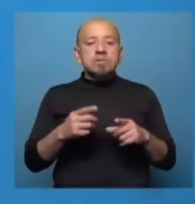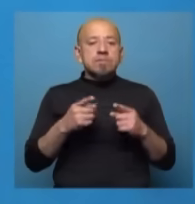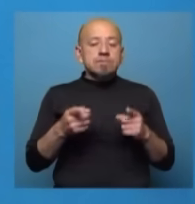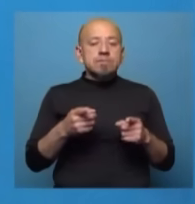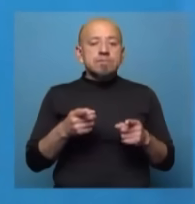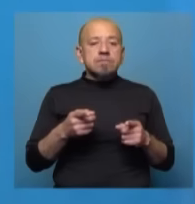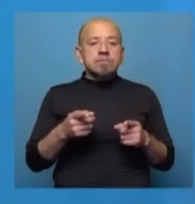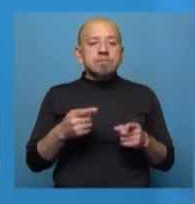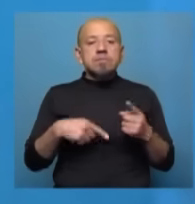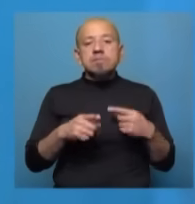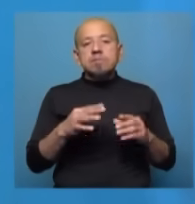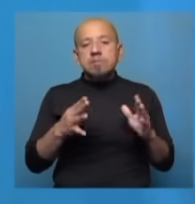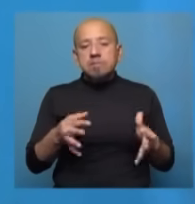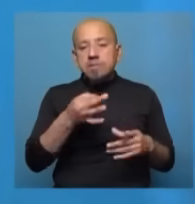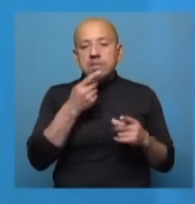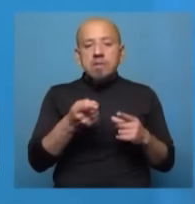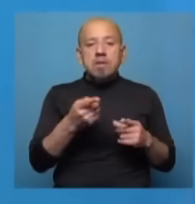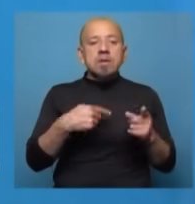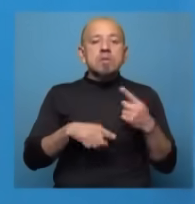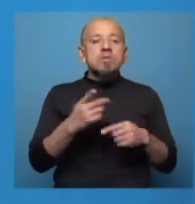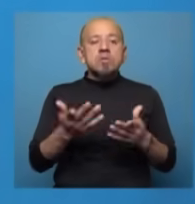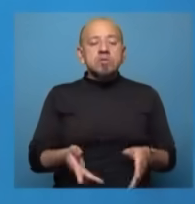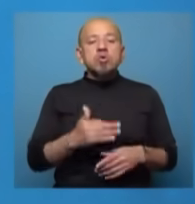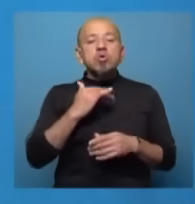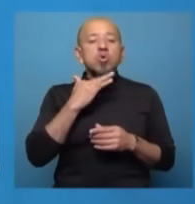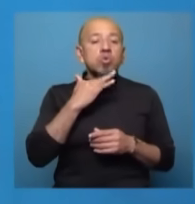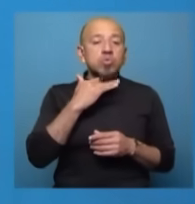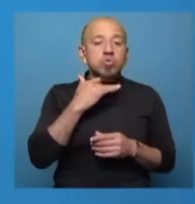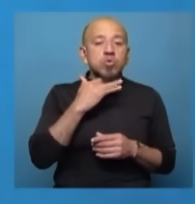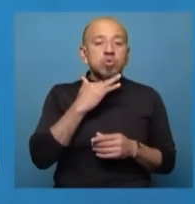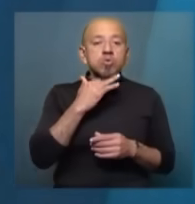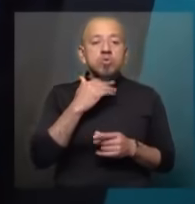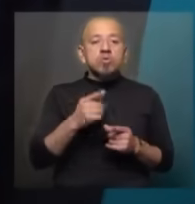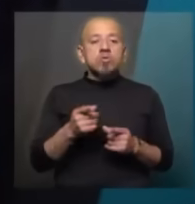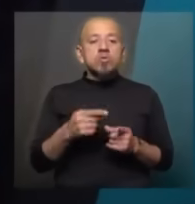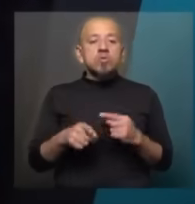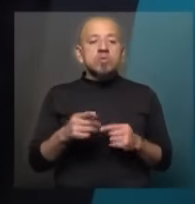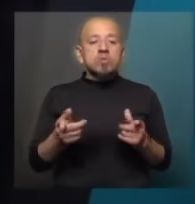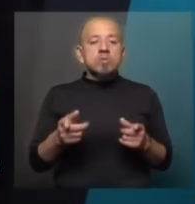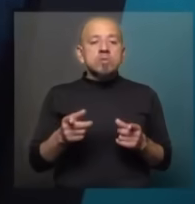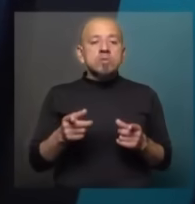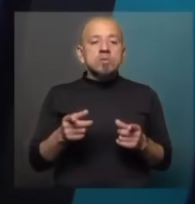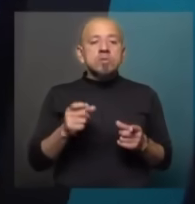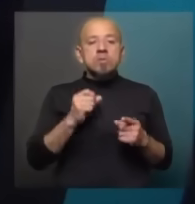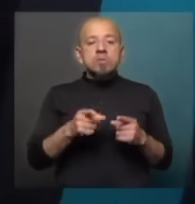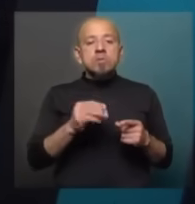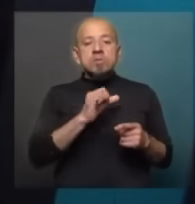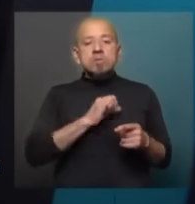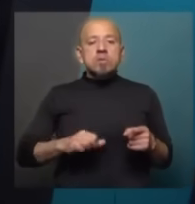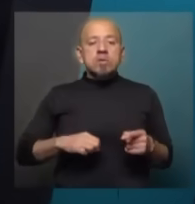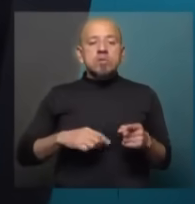decía que por decirles un nombre más genérico llamémosle corrupción o y el en el propio estado